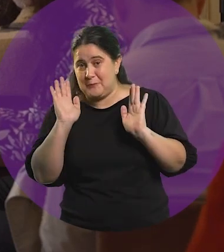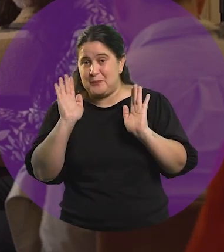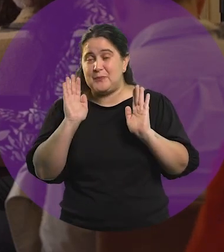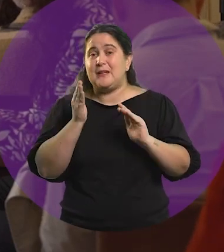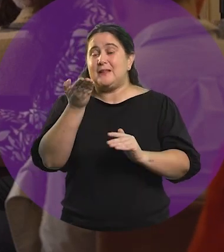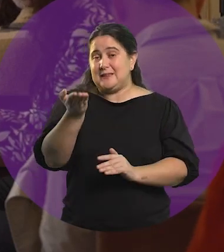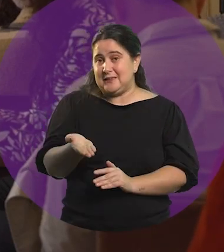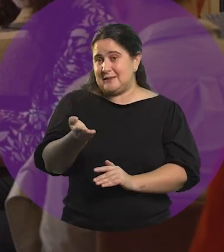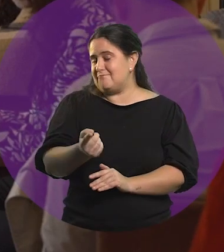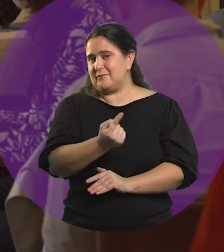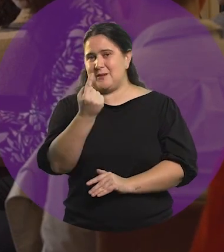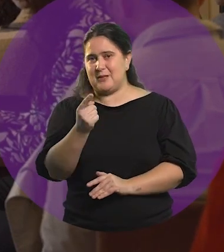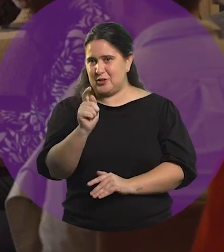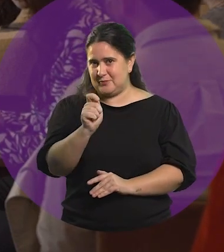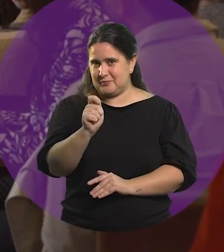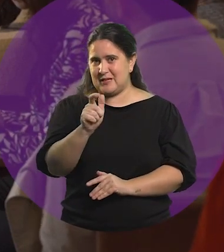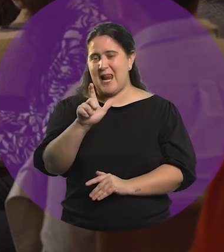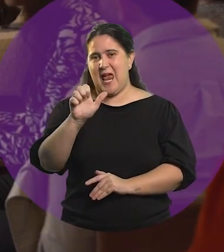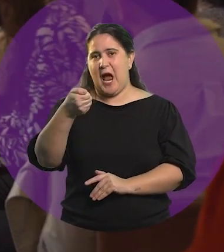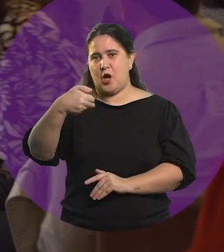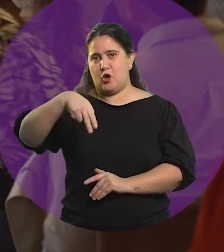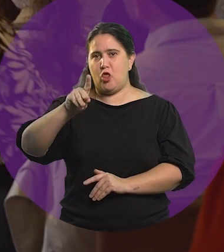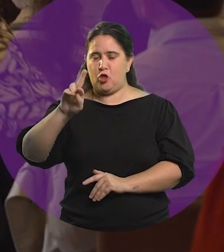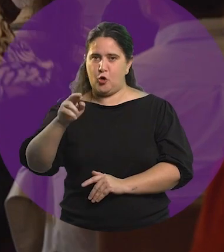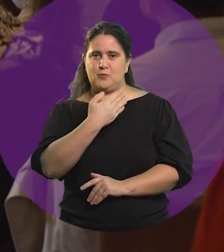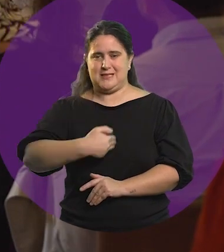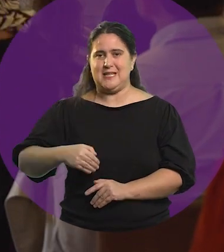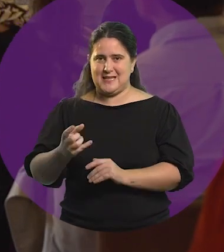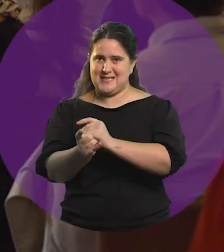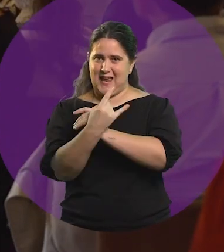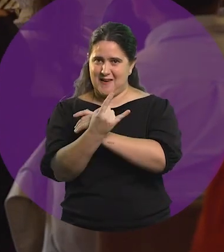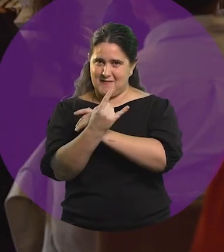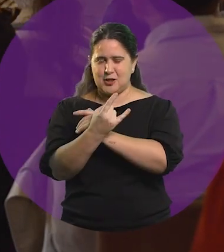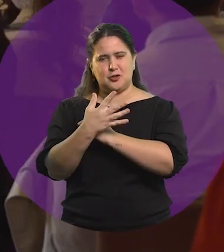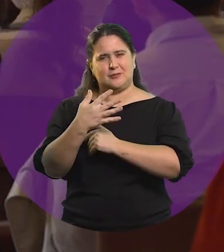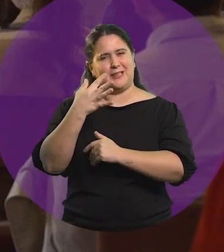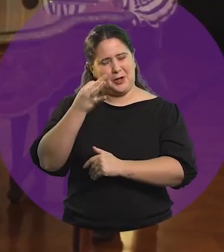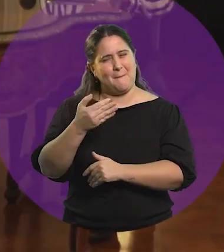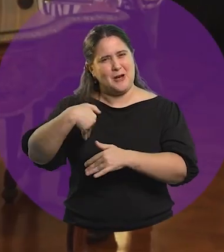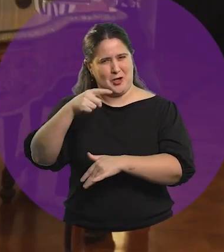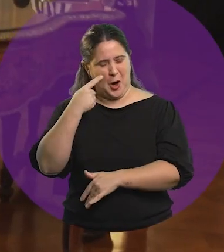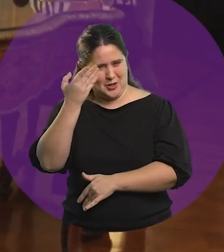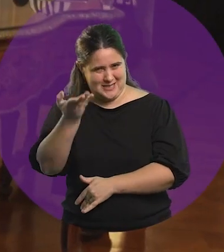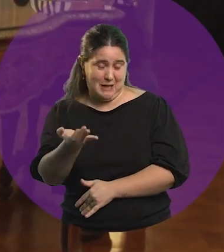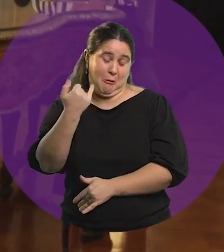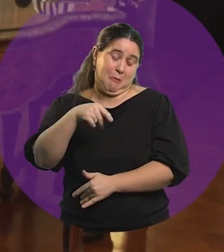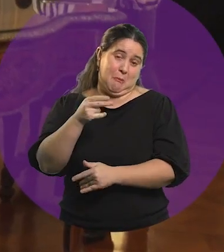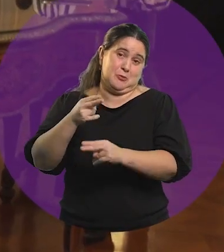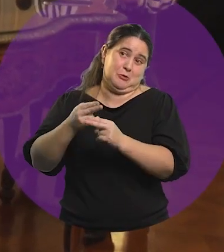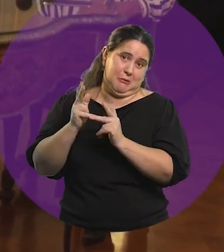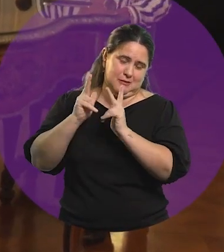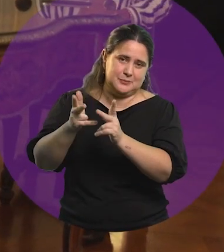presentes. En primer lugar, Leandro Folger, presidente de Ceibal. Probablemente sí, la mayoría supiera, pero igual